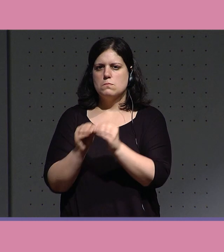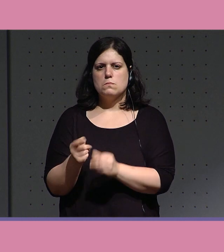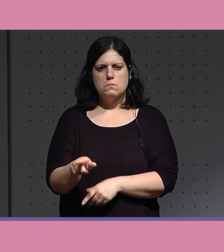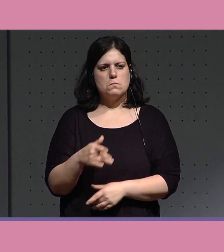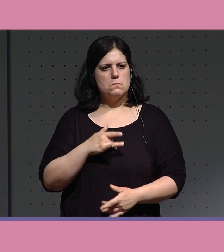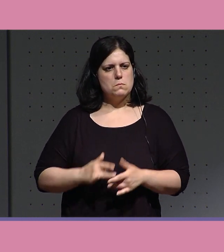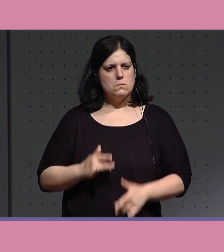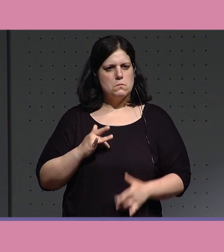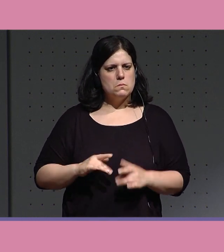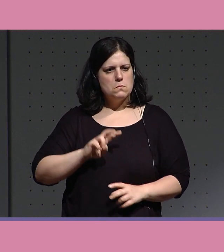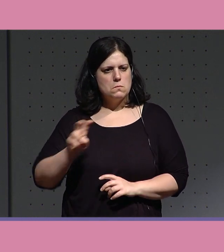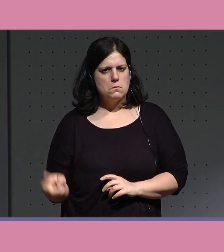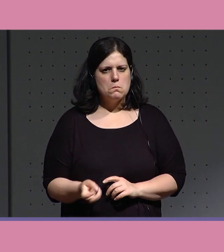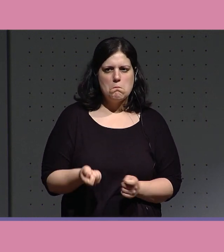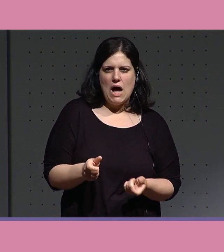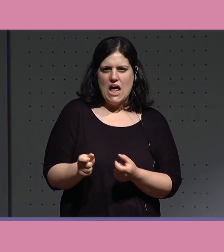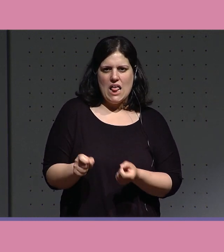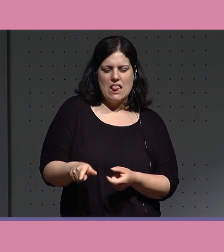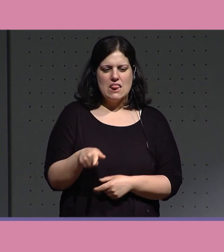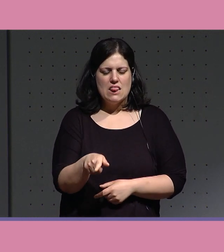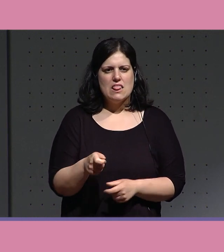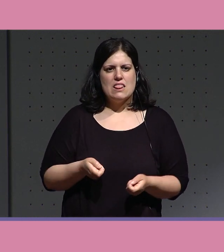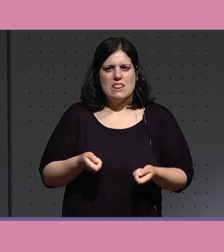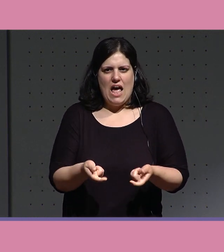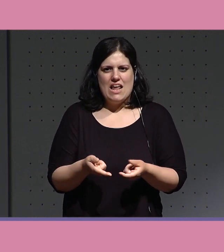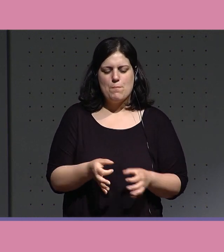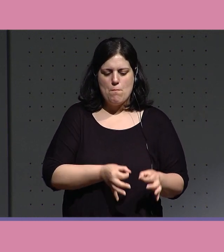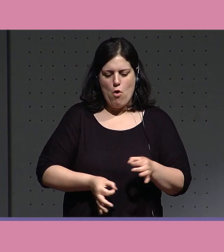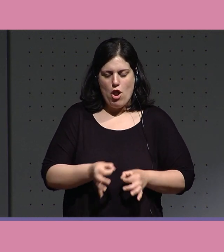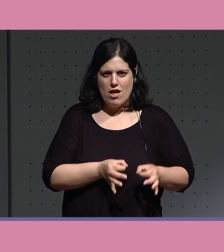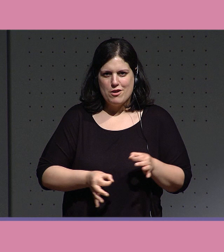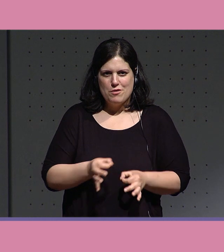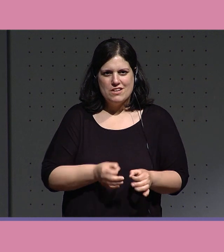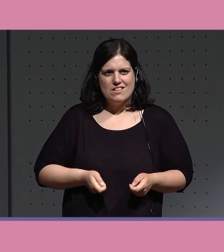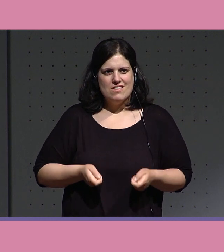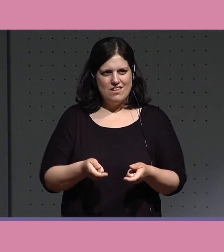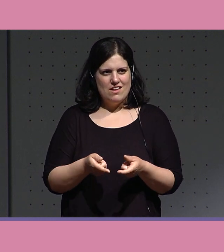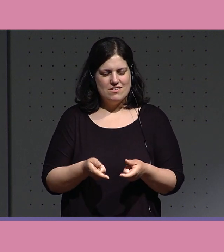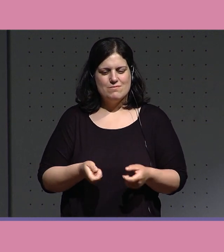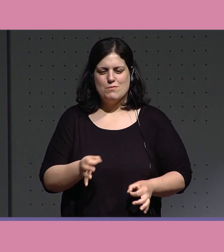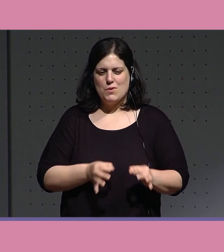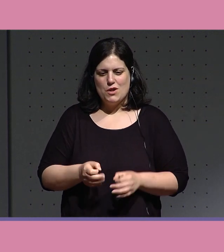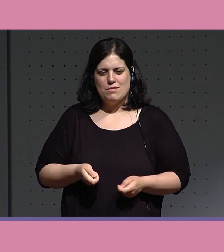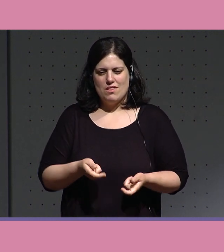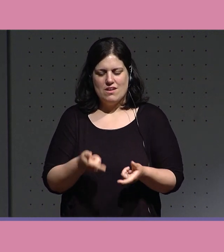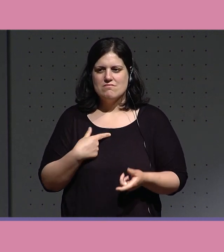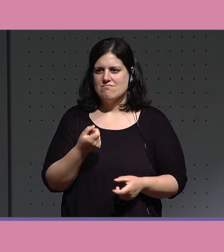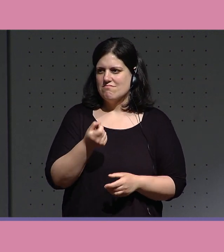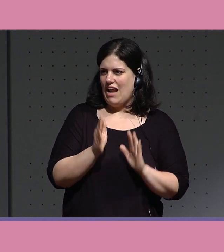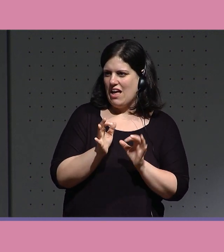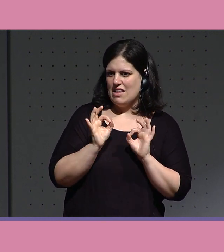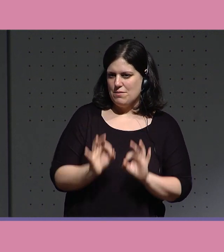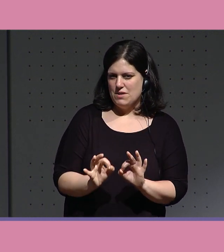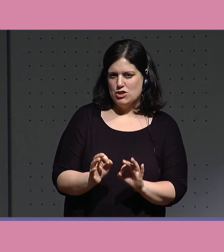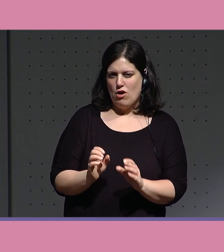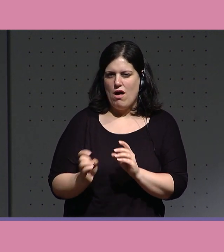parecidas, pueden ser tratadas con moléculas que tenga sentido utilizar para ese tratamiento de